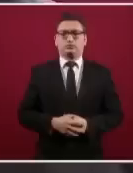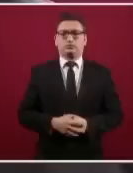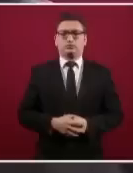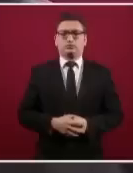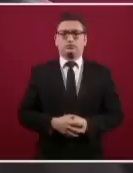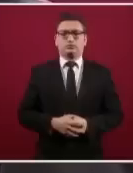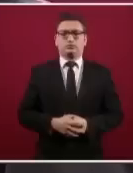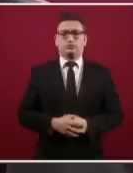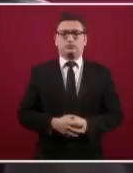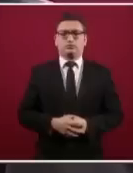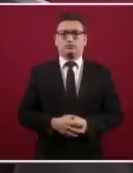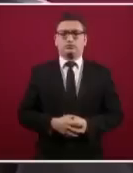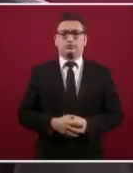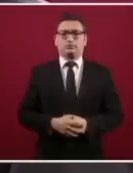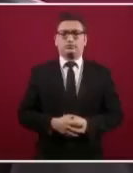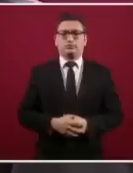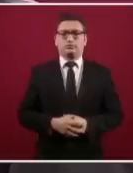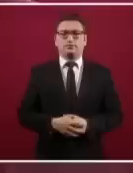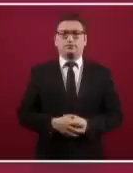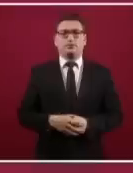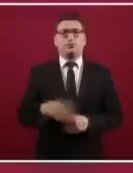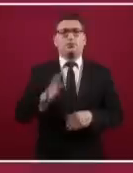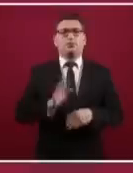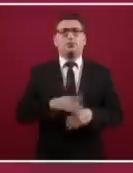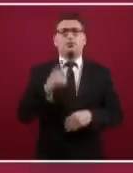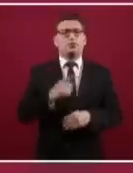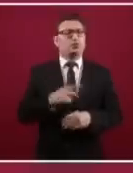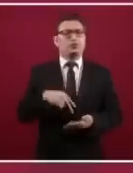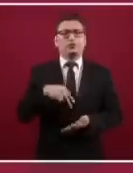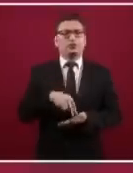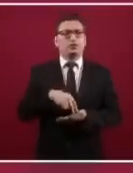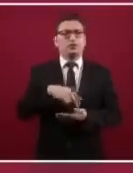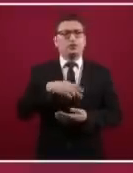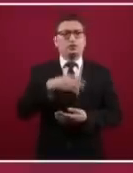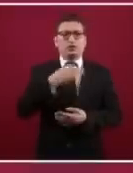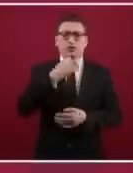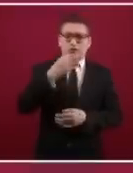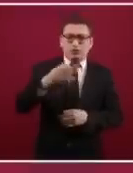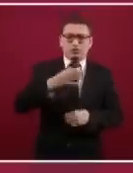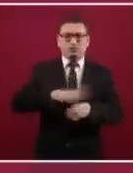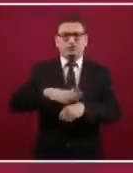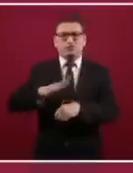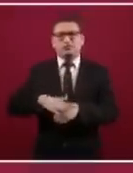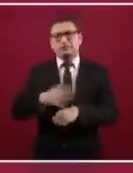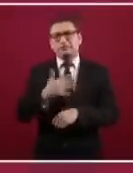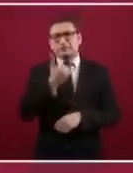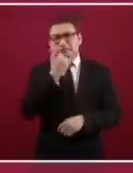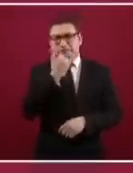el ofrecer disculpa, el pedir